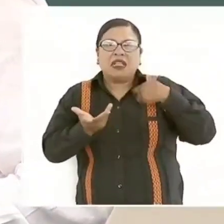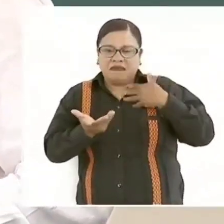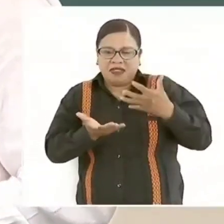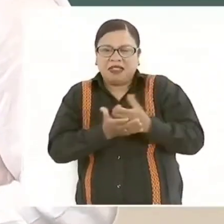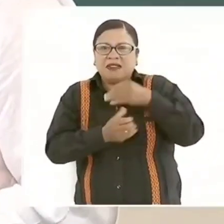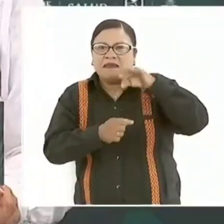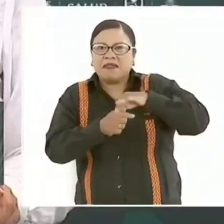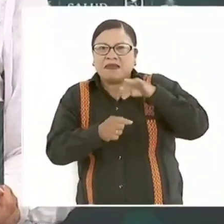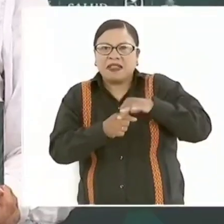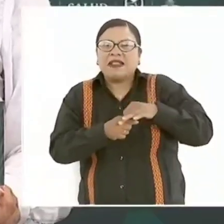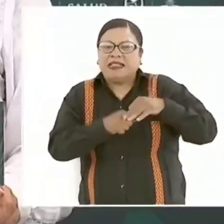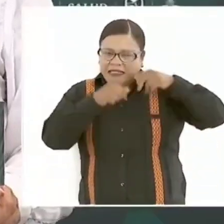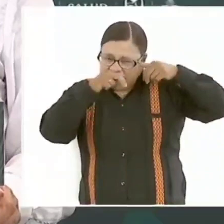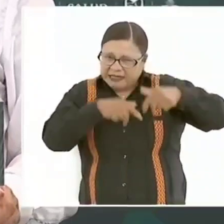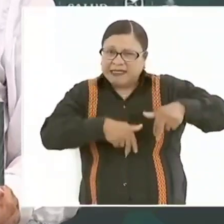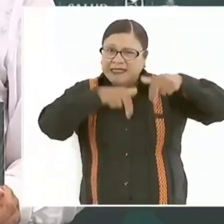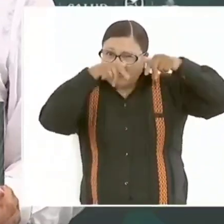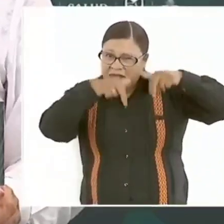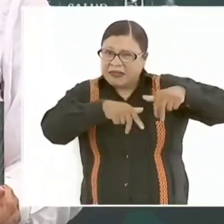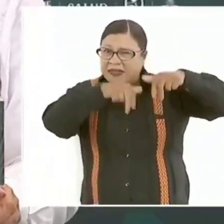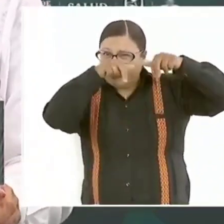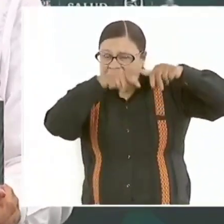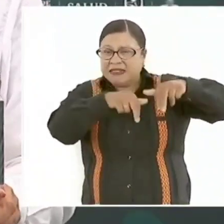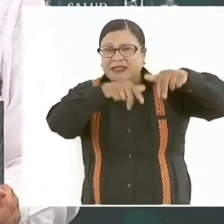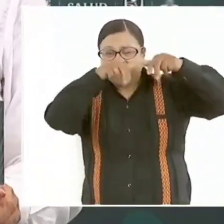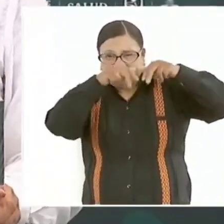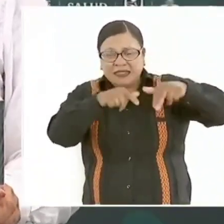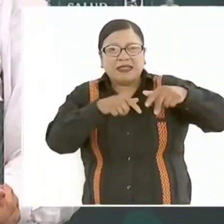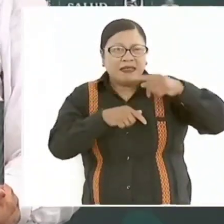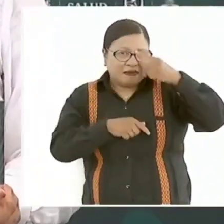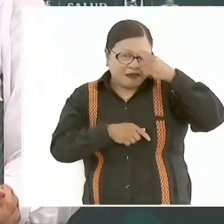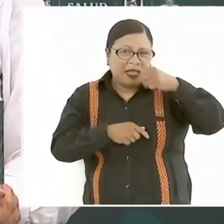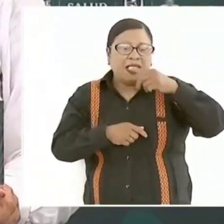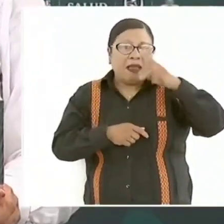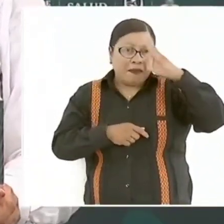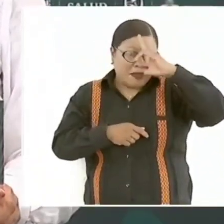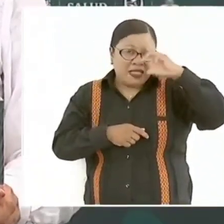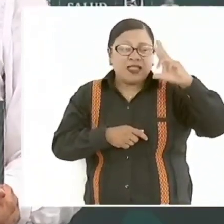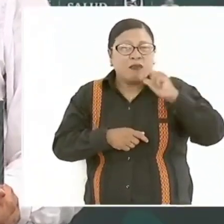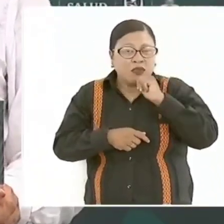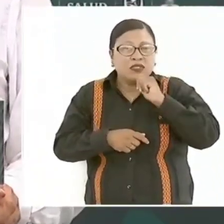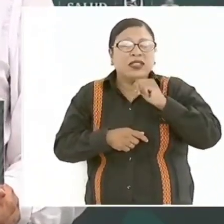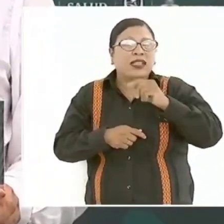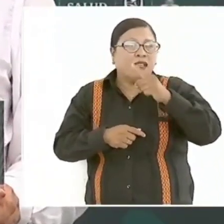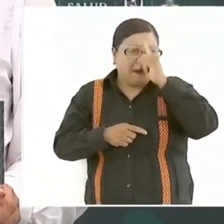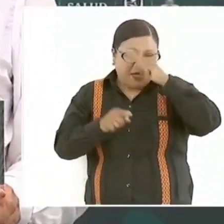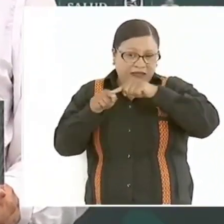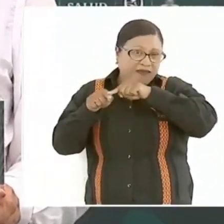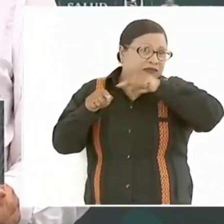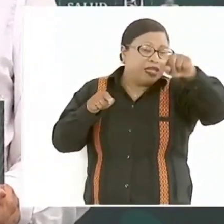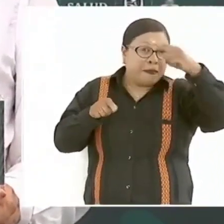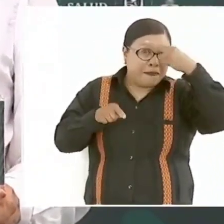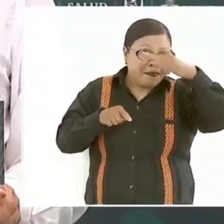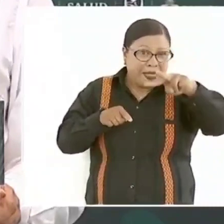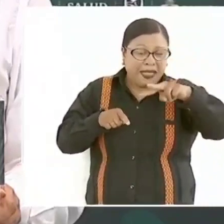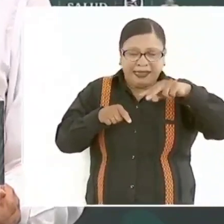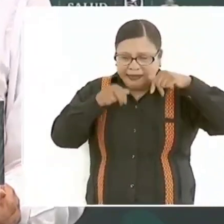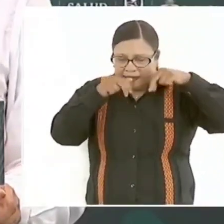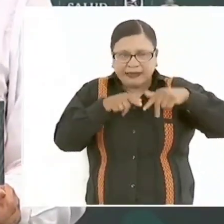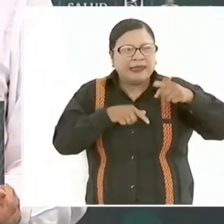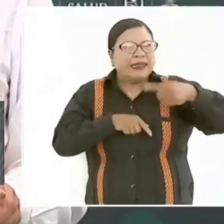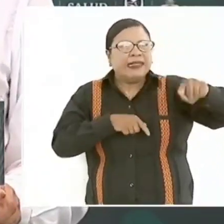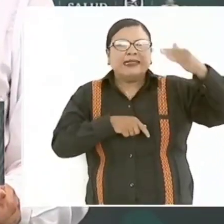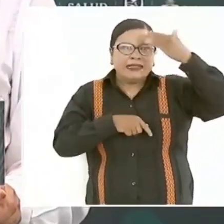Cárdenas, Tabasco. Y caminamos en el éxodo de la democracia desde Villahermosa hasta México. Y se enteraron